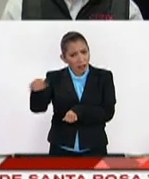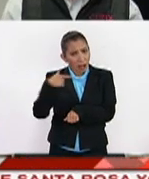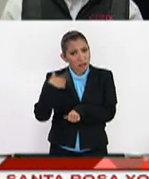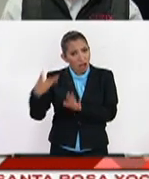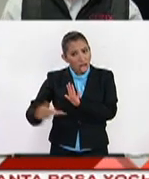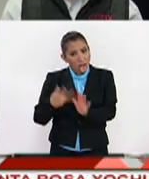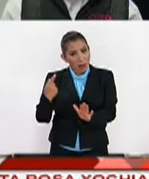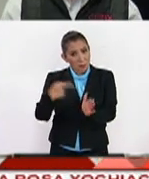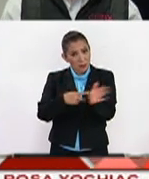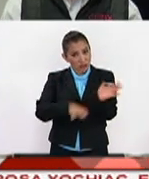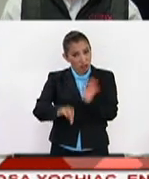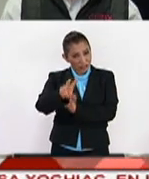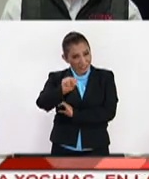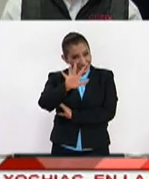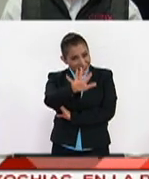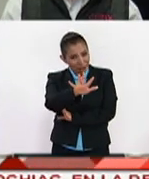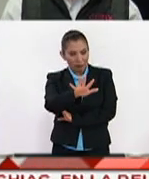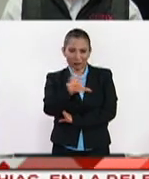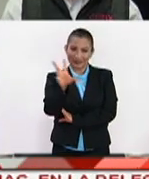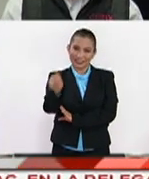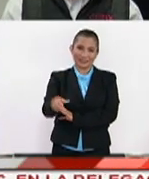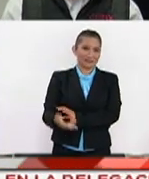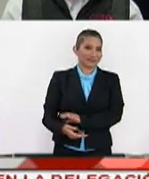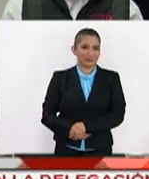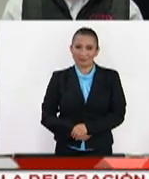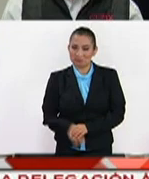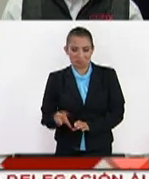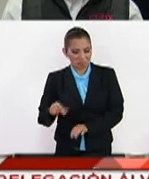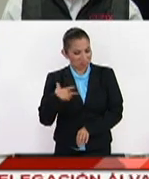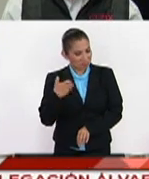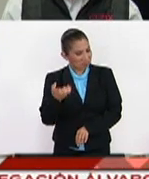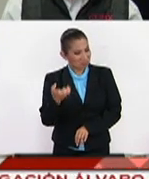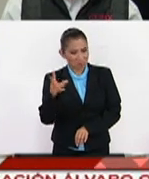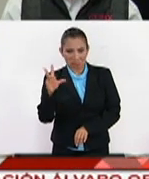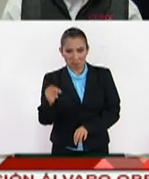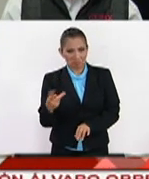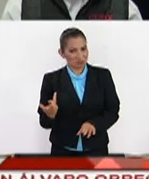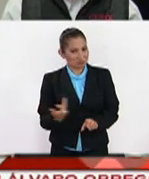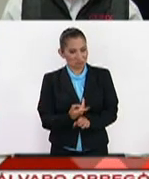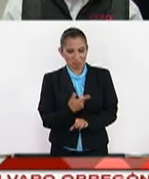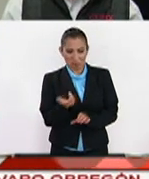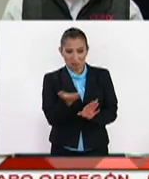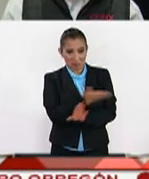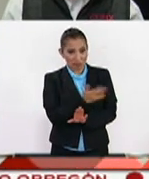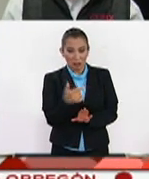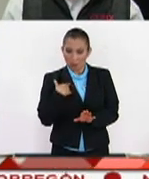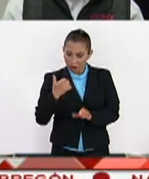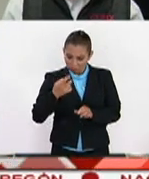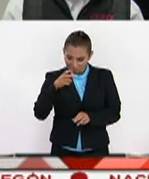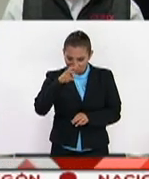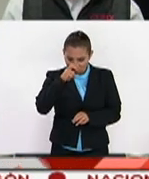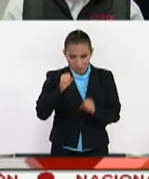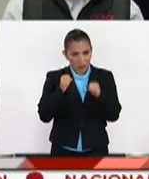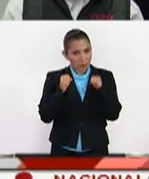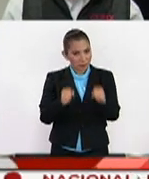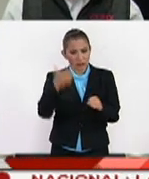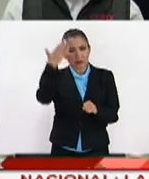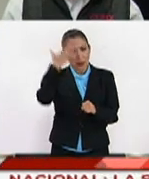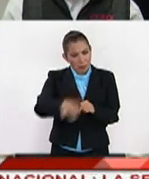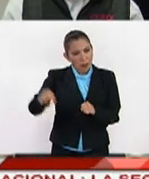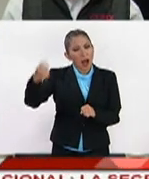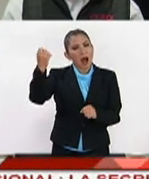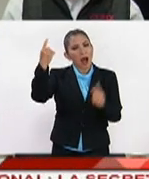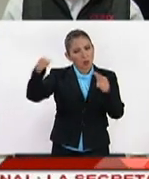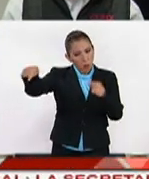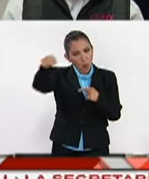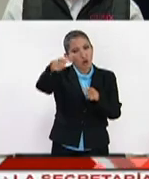se repita el 85, eso sí. No vamos a permitir que se repita el 85, vamos a actuar con toda energía. Sabemos que hay